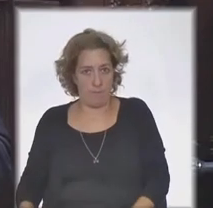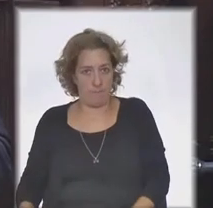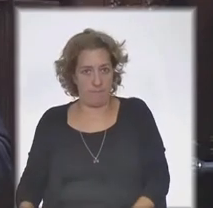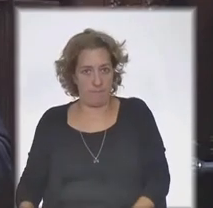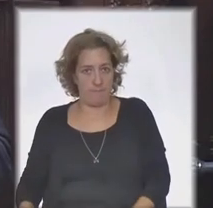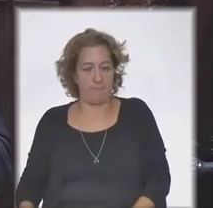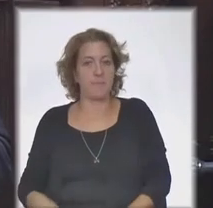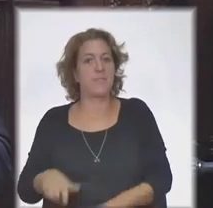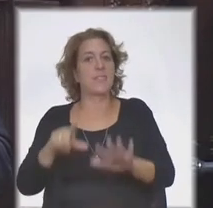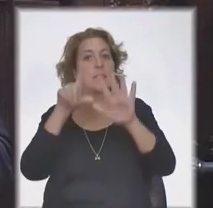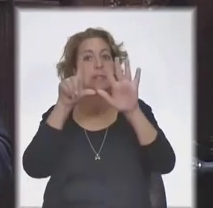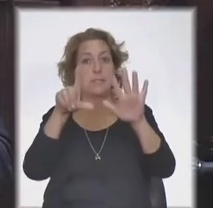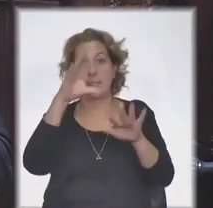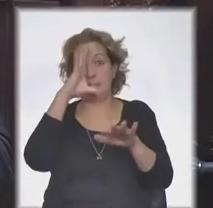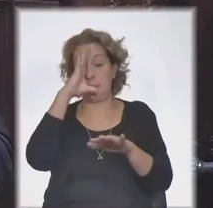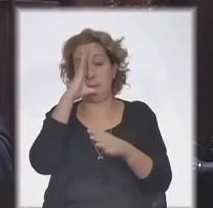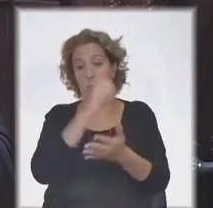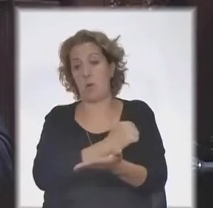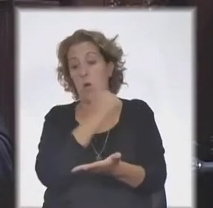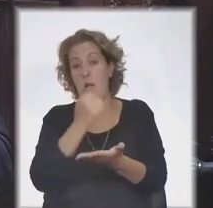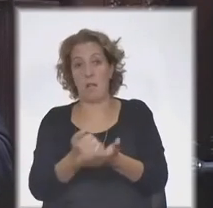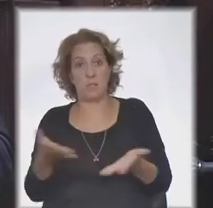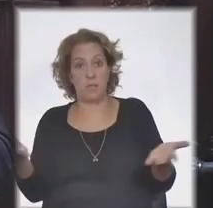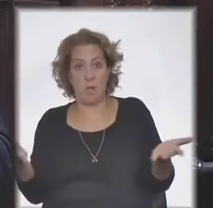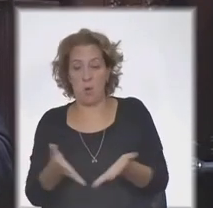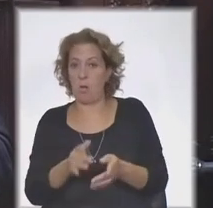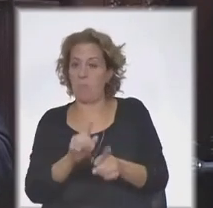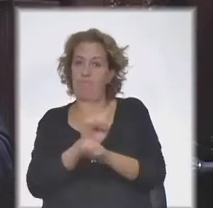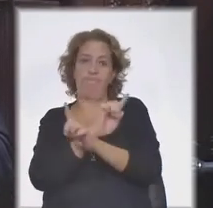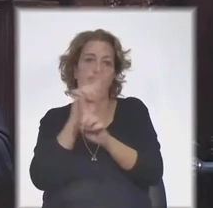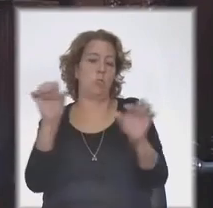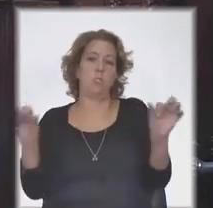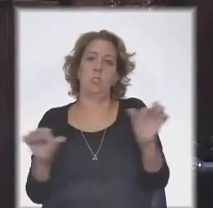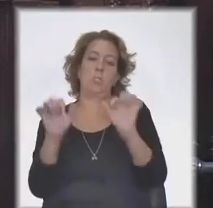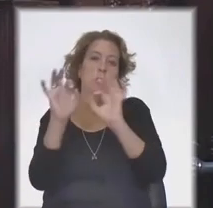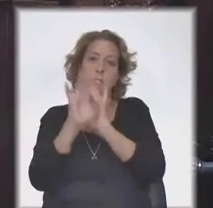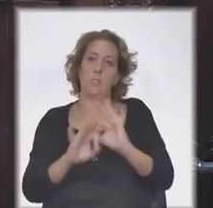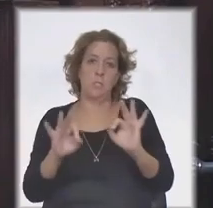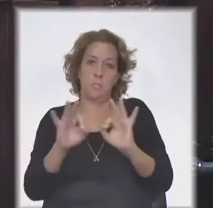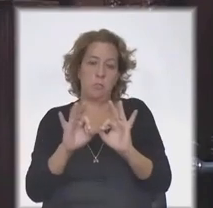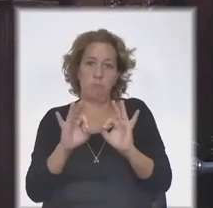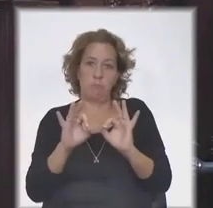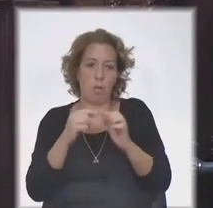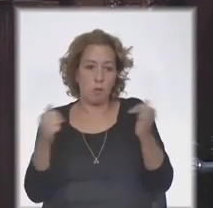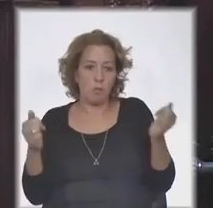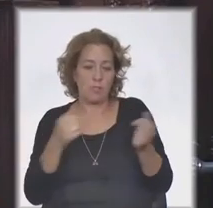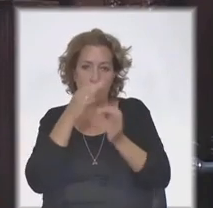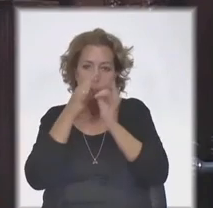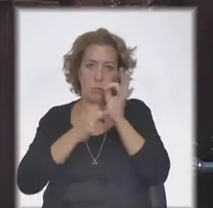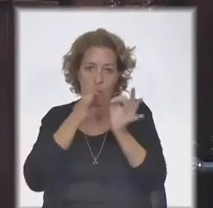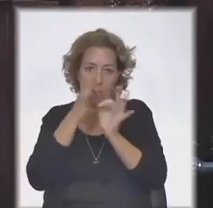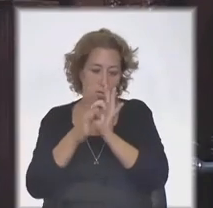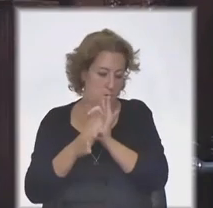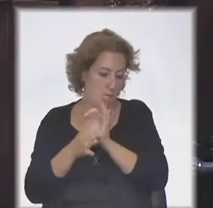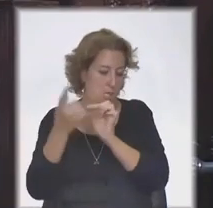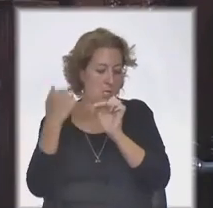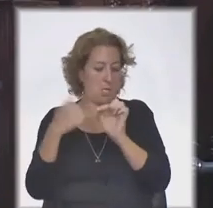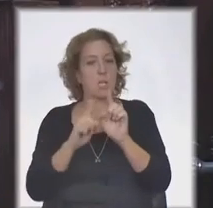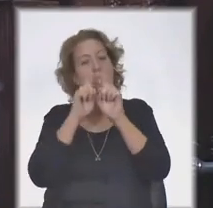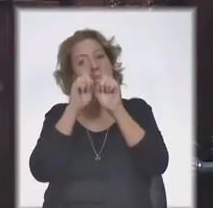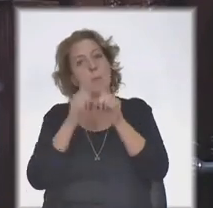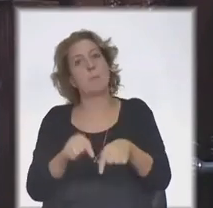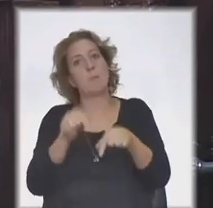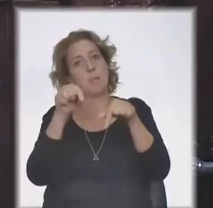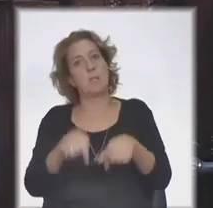Desde el 7 de febrero a la fecha no se tomaron medidas como se sugiere y se apeló a la estrategia, a esta estrategia que tenemos